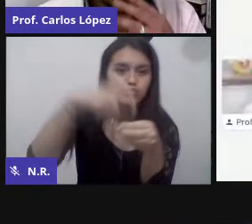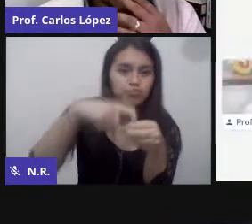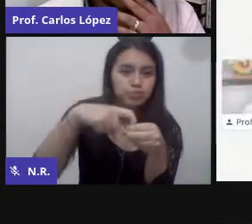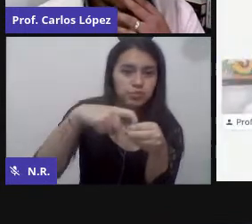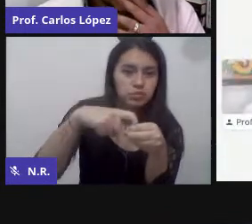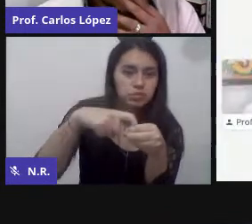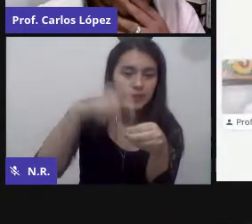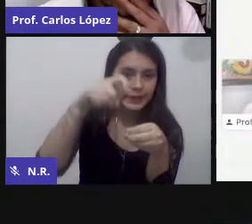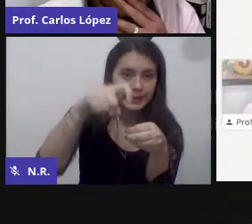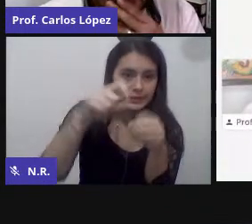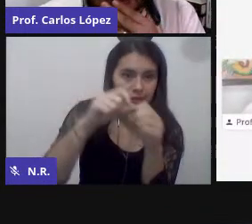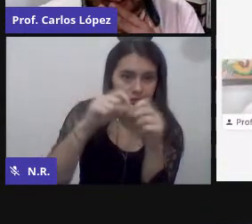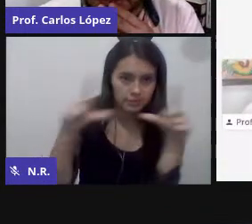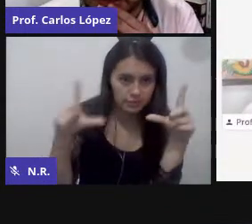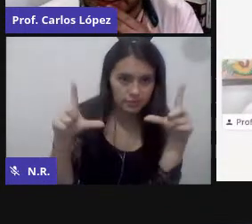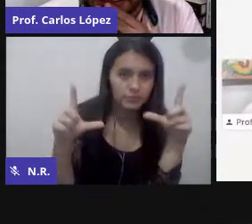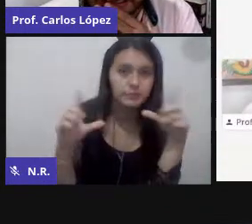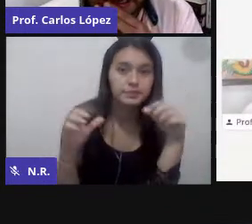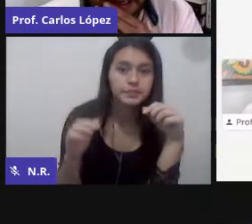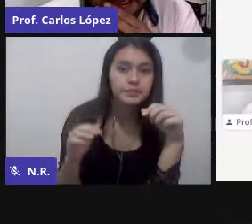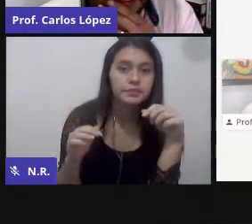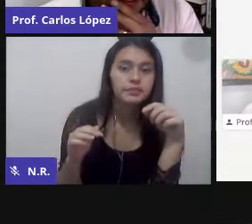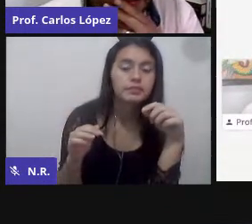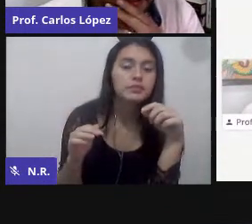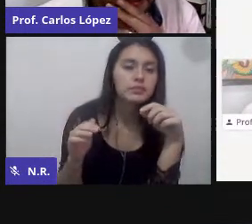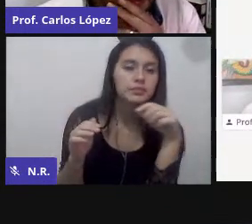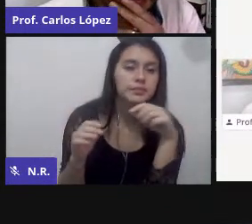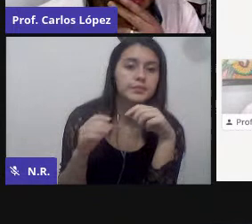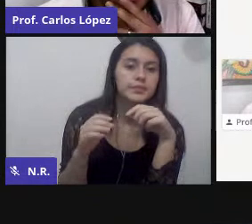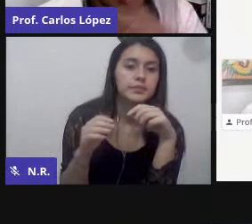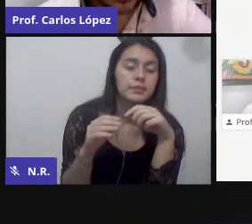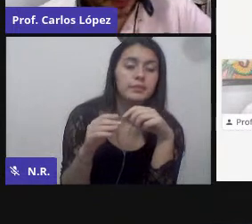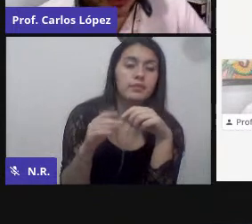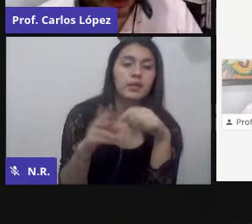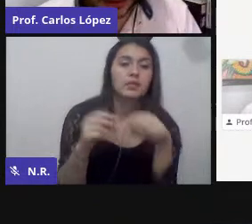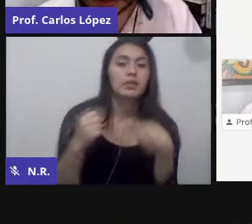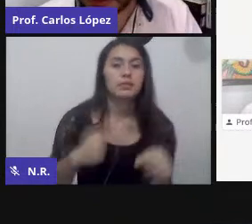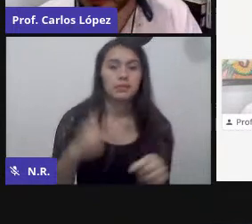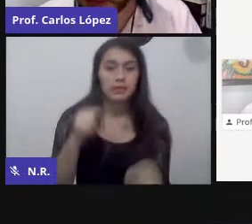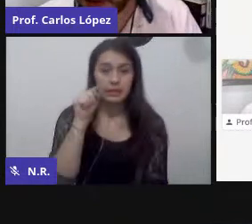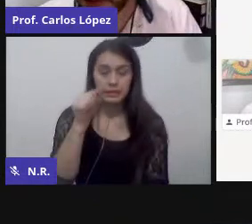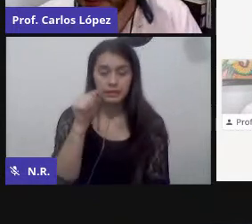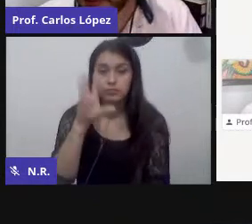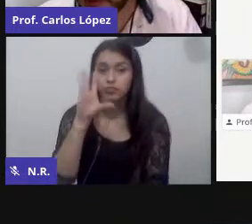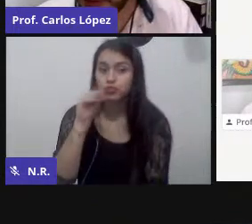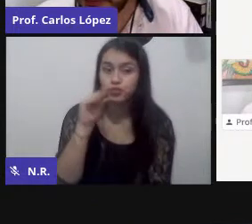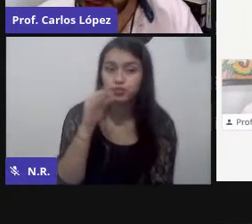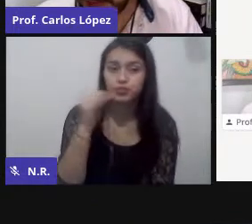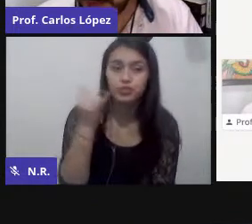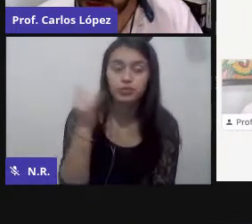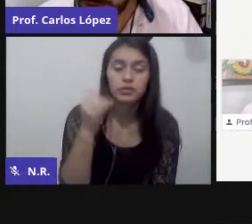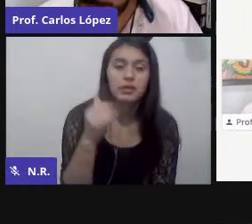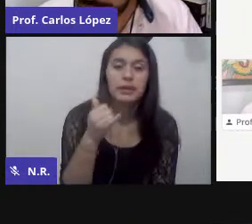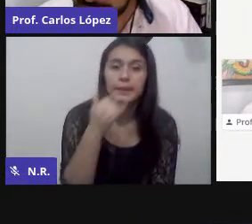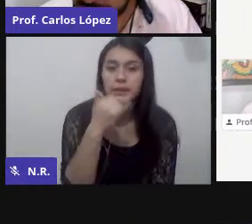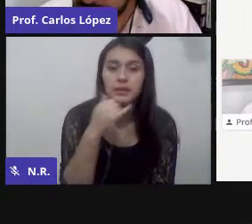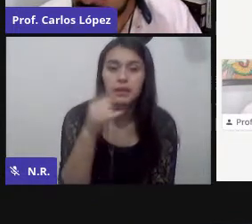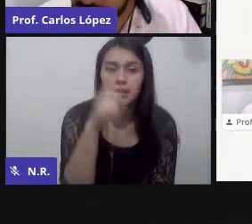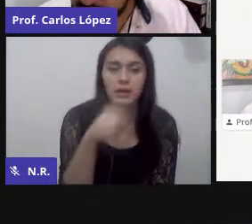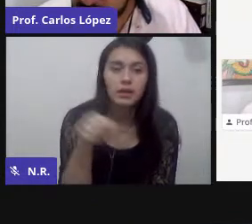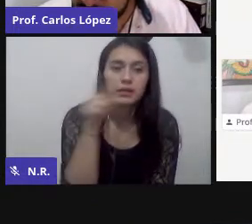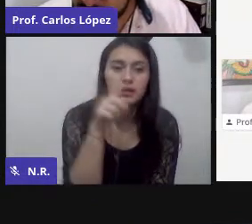este momento. Entonces, aquí en el StreamYard nuestro, en el que estamos trabajando, miren lo que